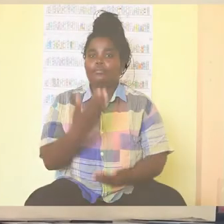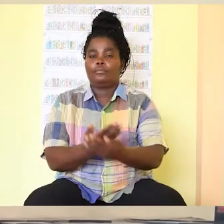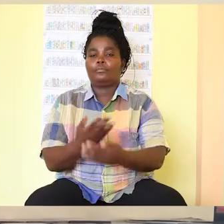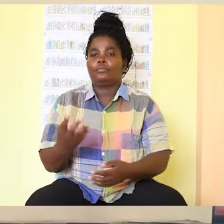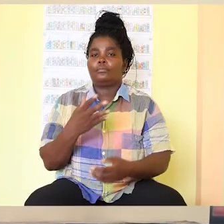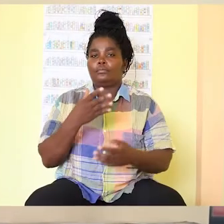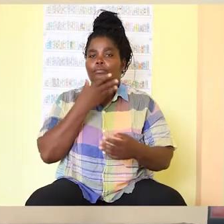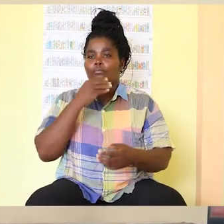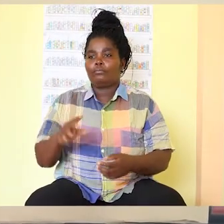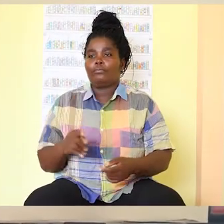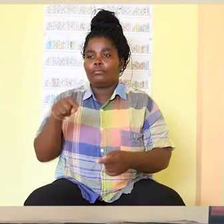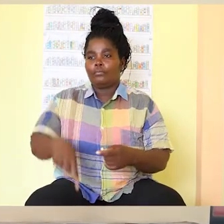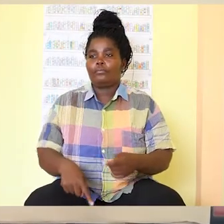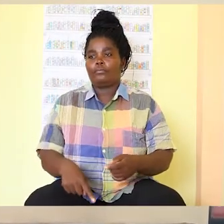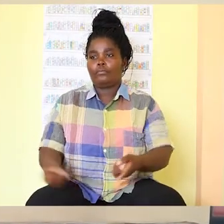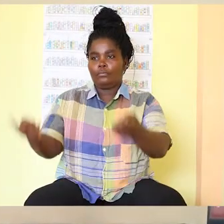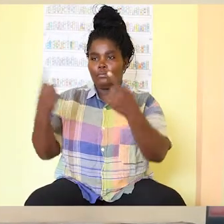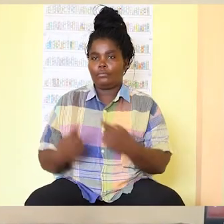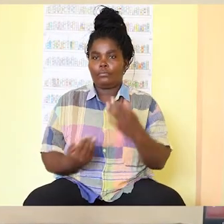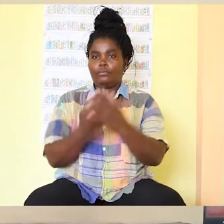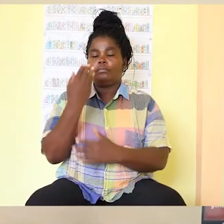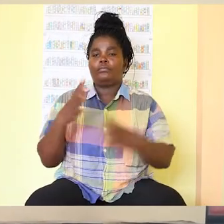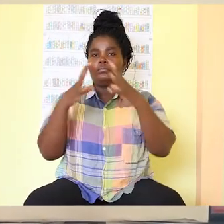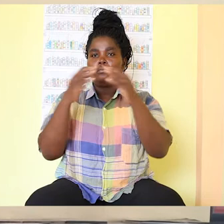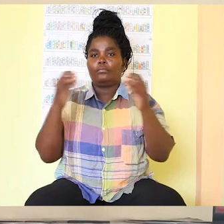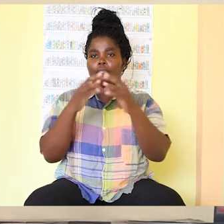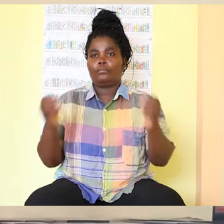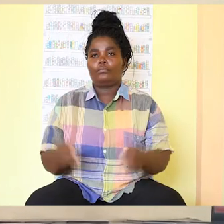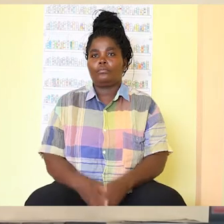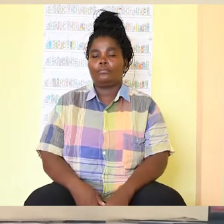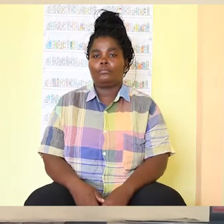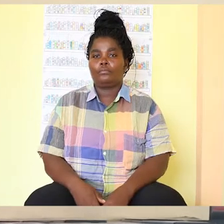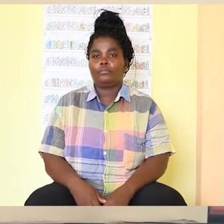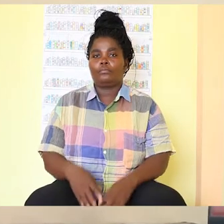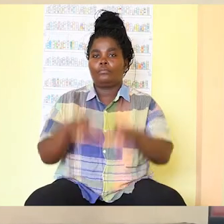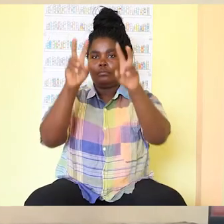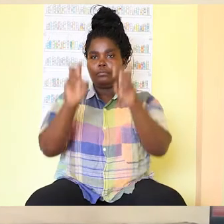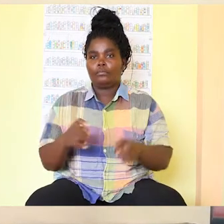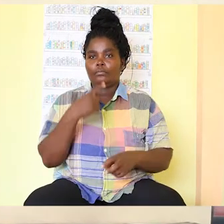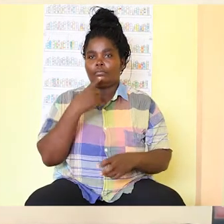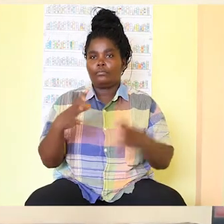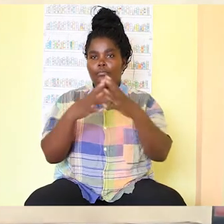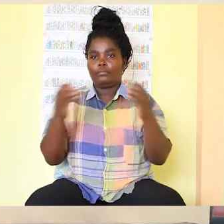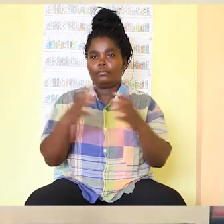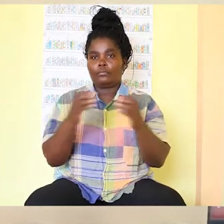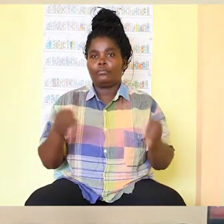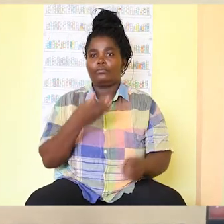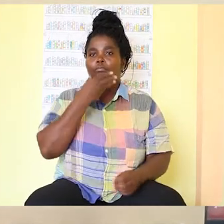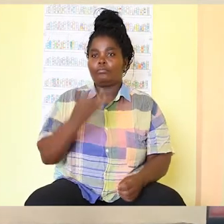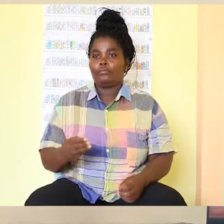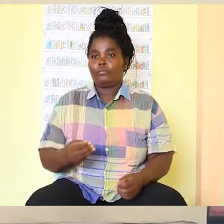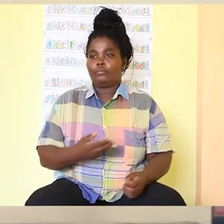chicos, hoy les traemos un nuevo cuento. El título del cuento es Los chivos